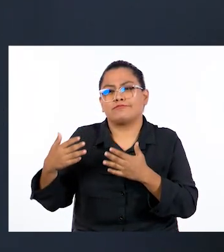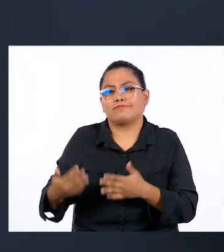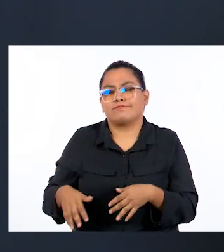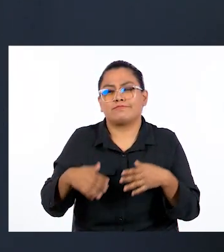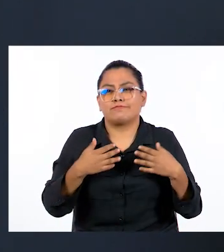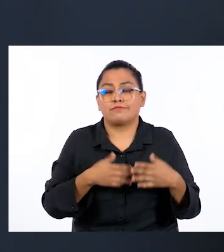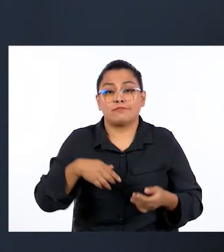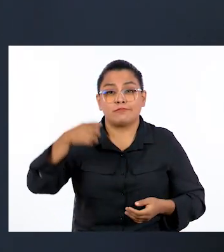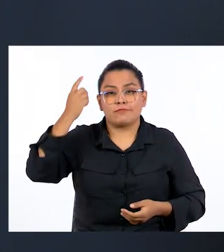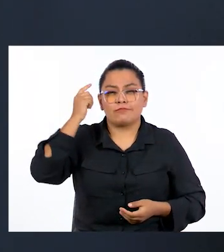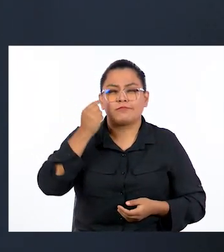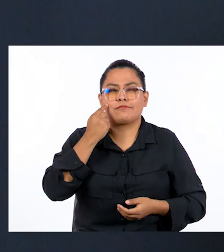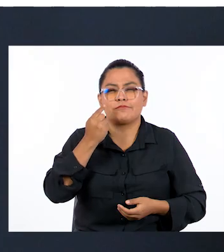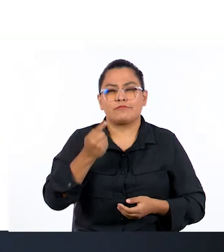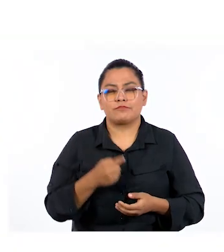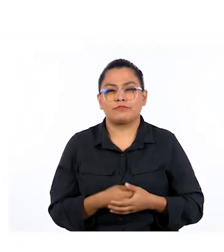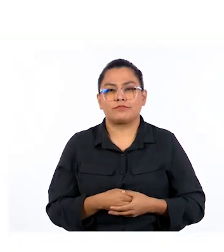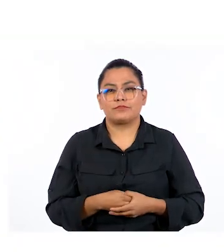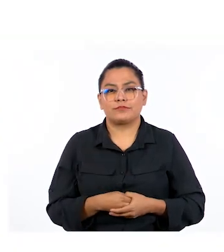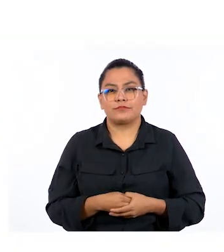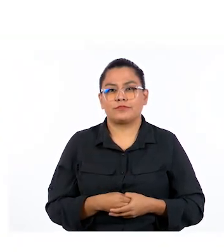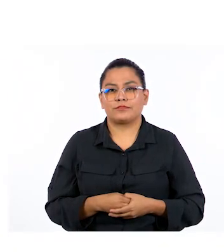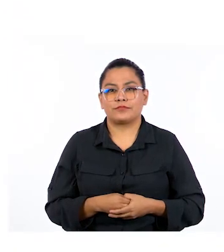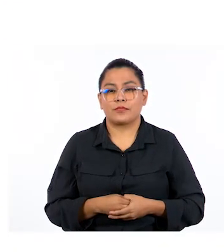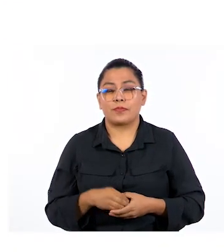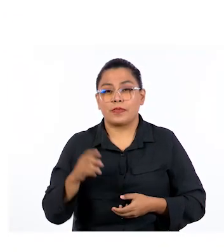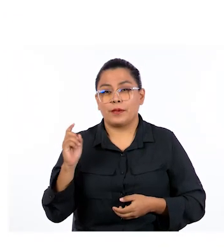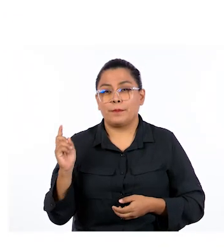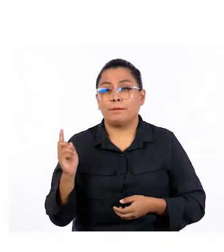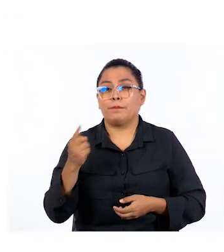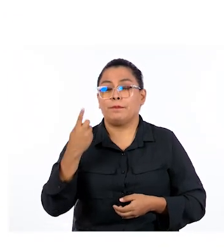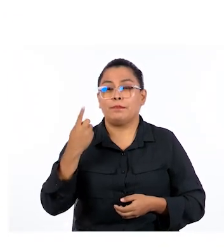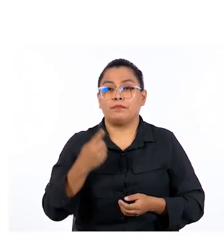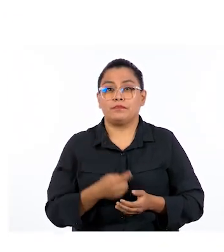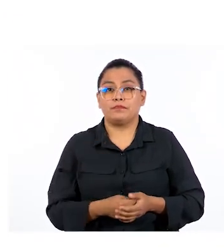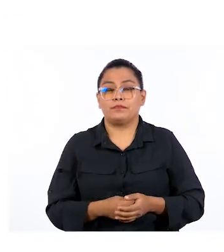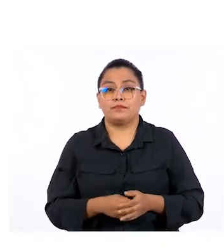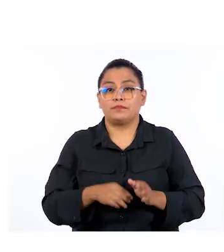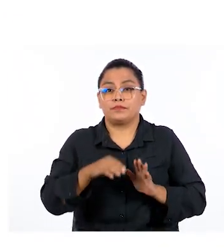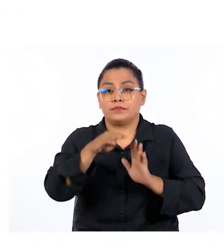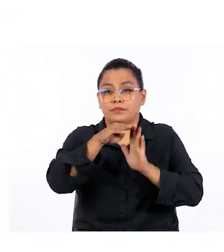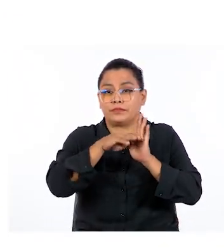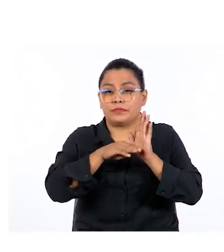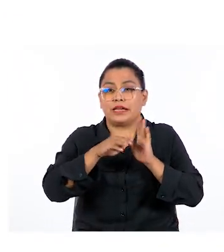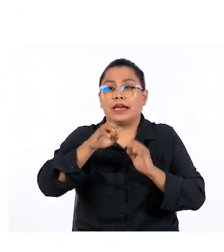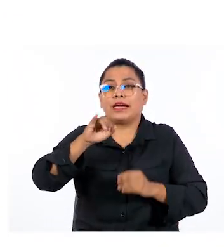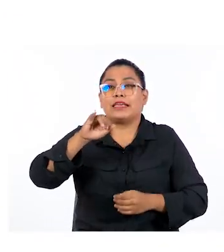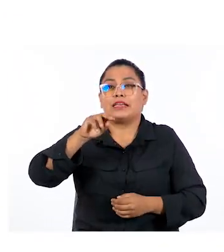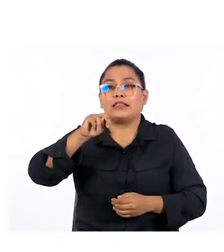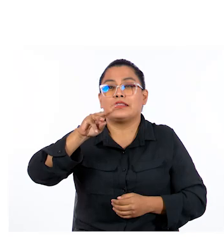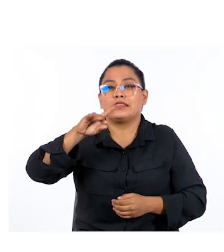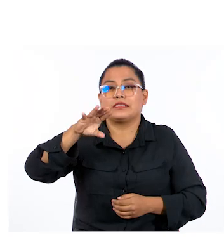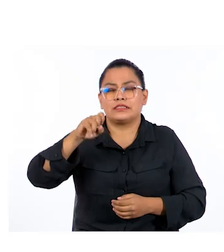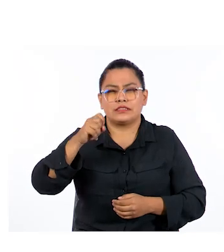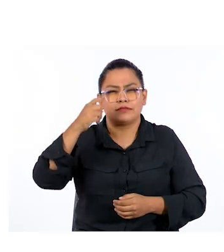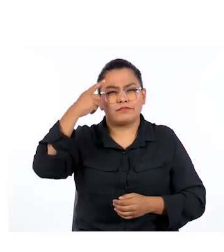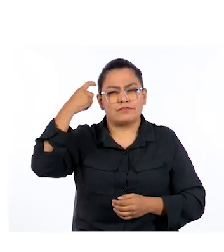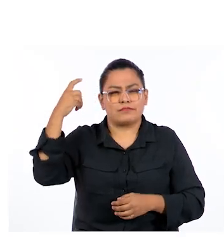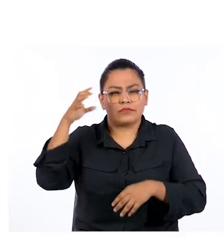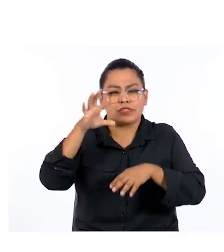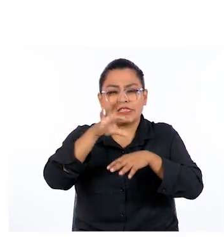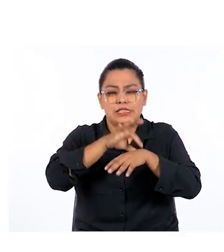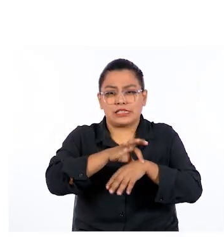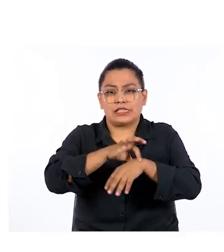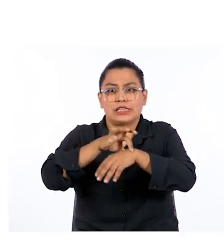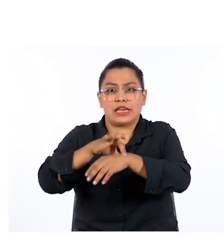docentes. Veamos. Primero, tenemos el índice. Recordemos que la guía metodológica viene en 2 tomos. El